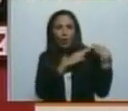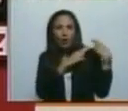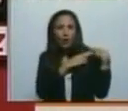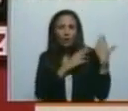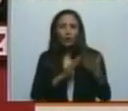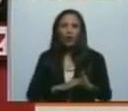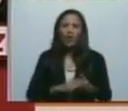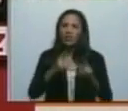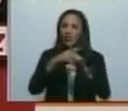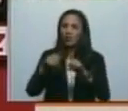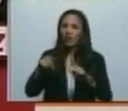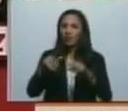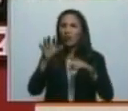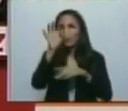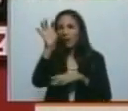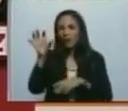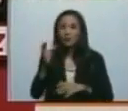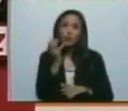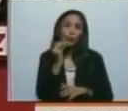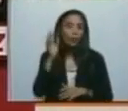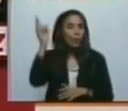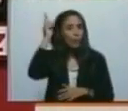Perú, sabemos que andan en Perú.